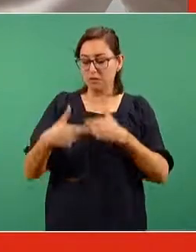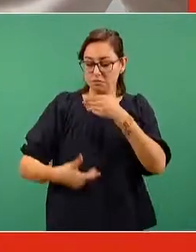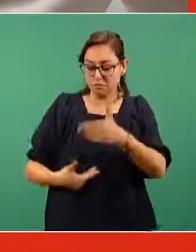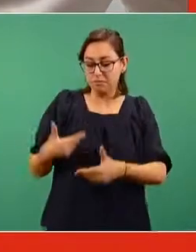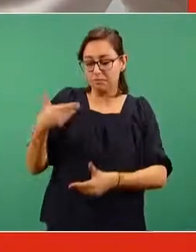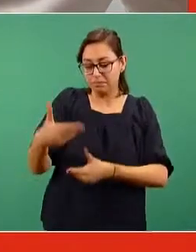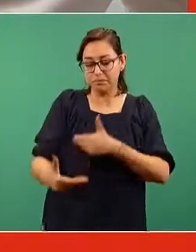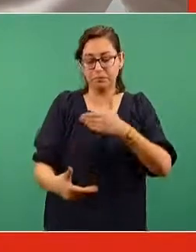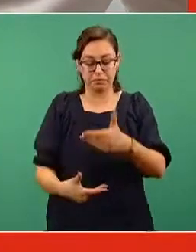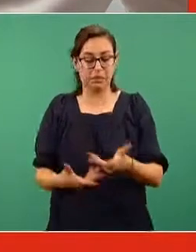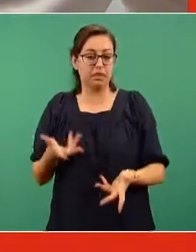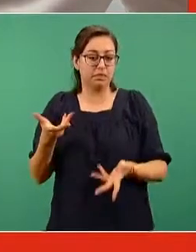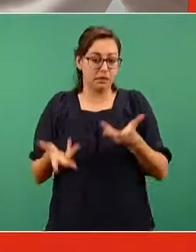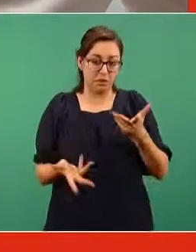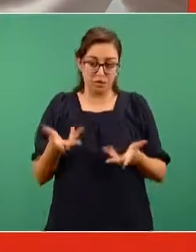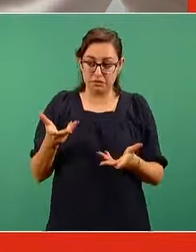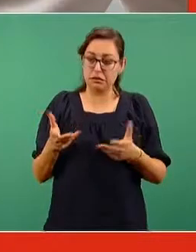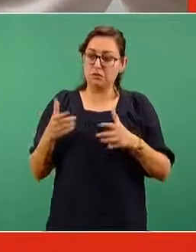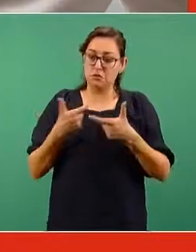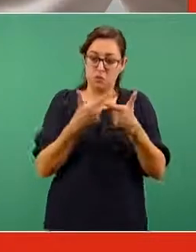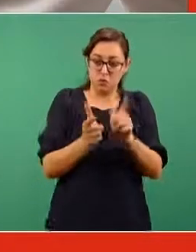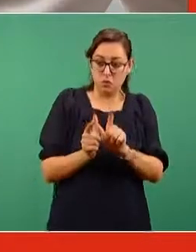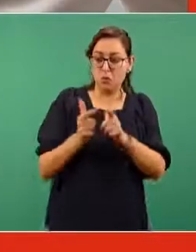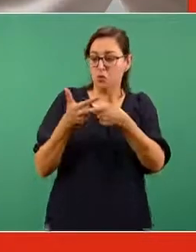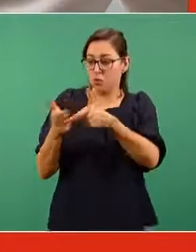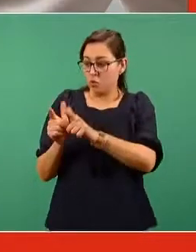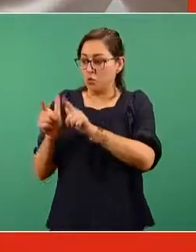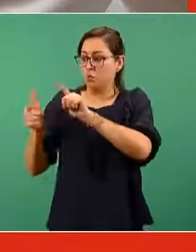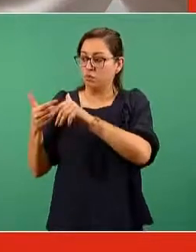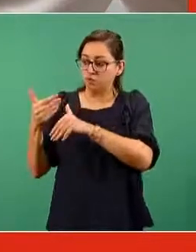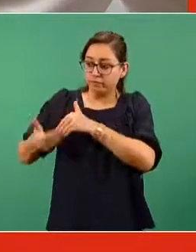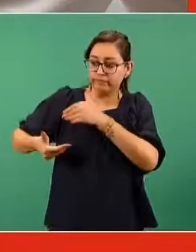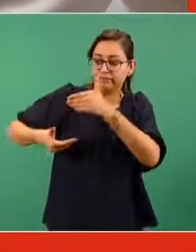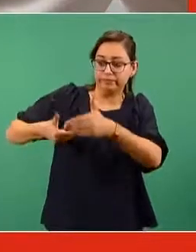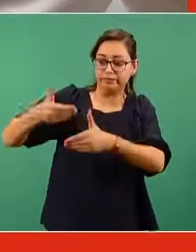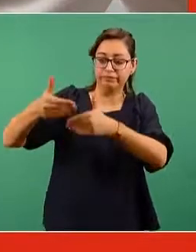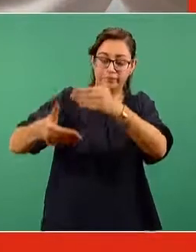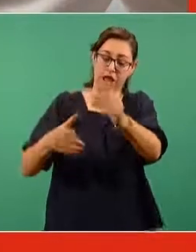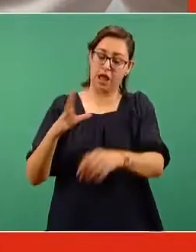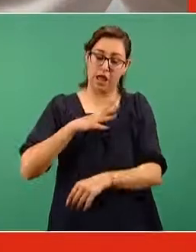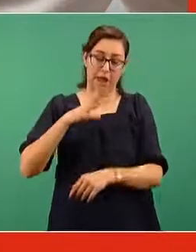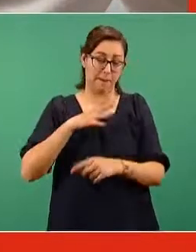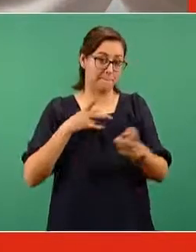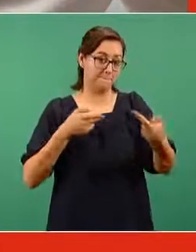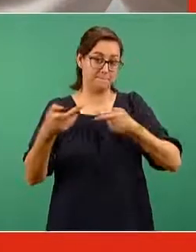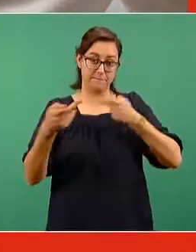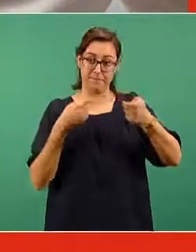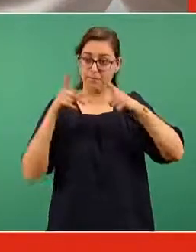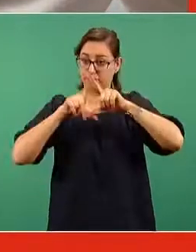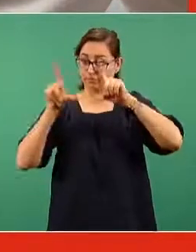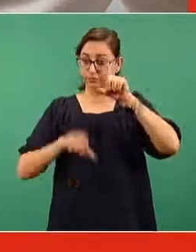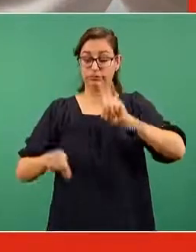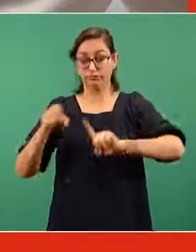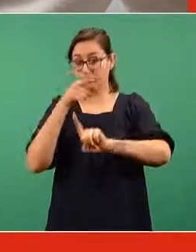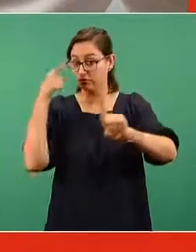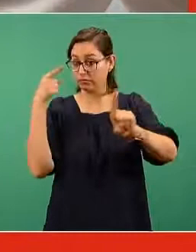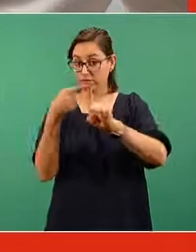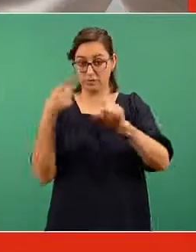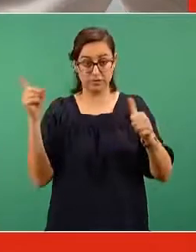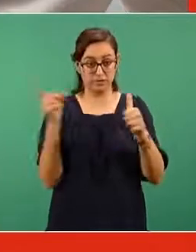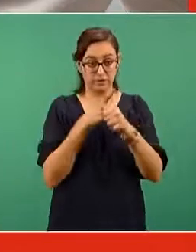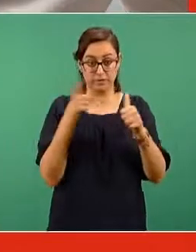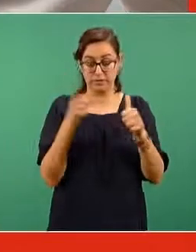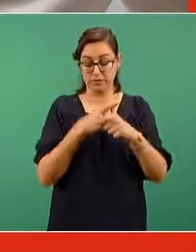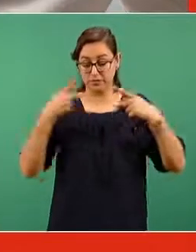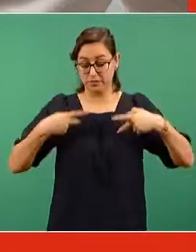de acuerdo a sus condiciones de riesgo y de acuerdo al plan general de reducir la mortalidad por COVID-19 en